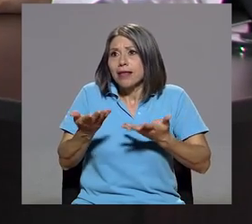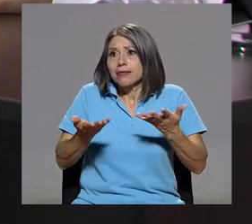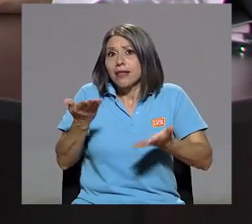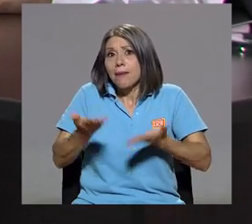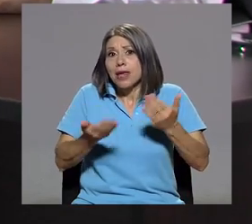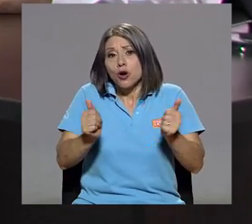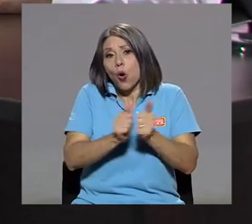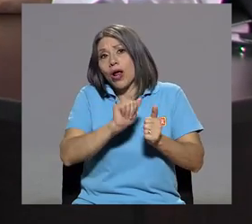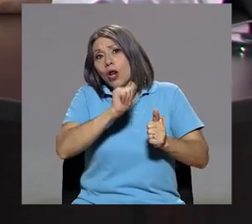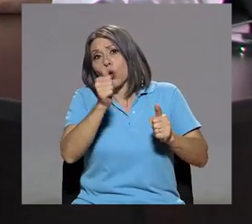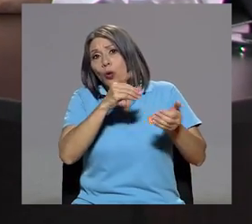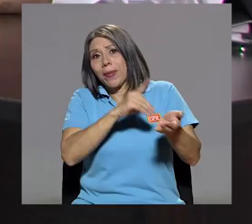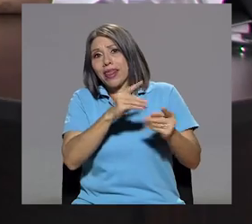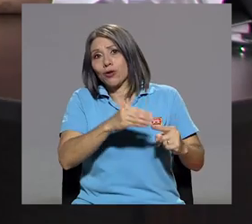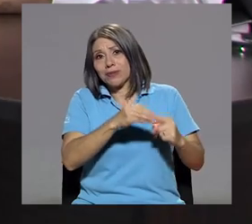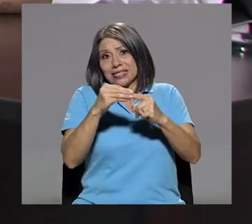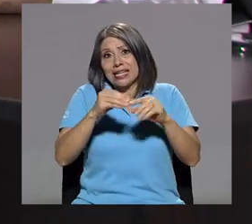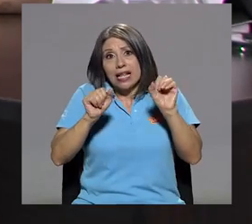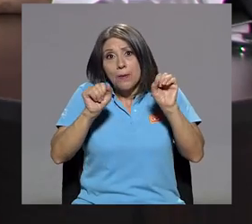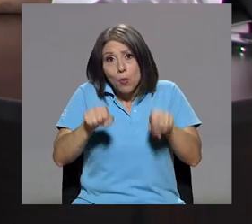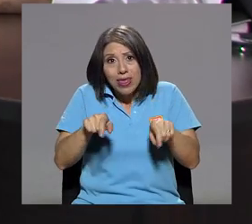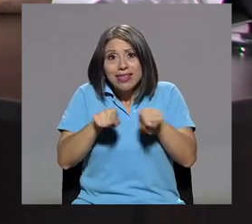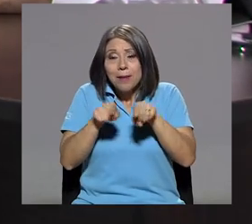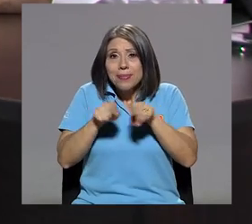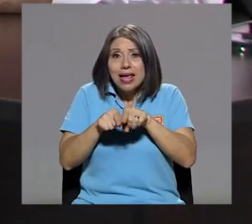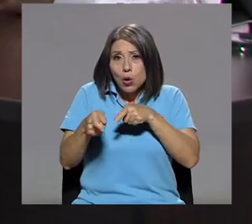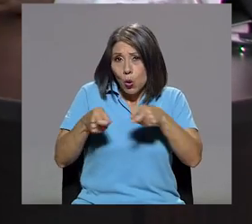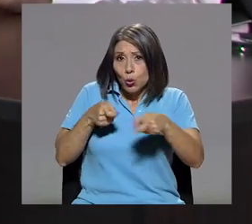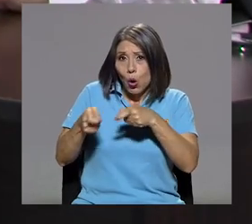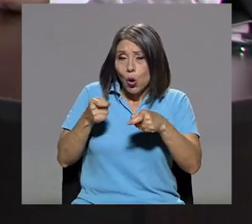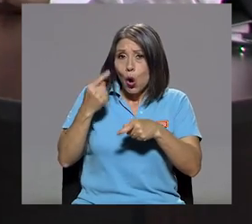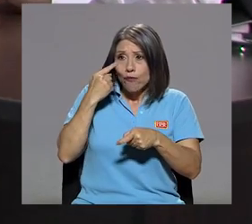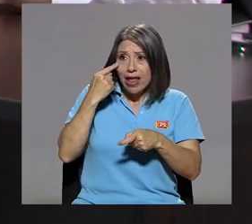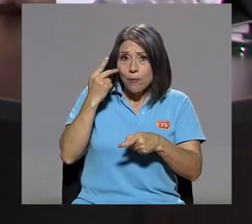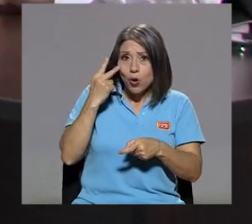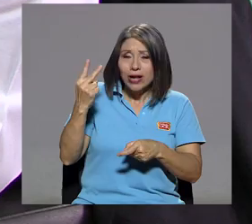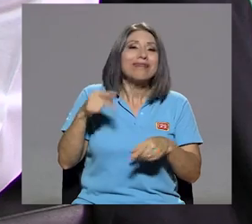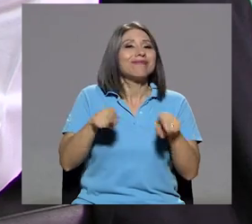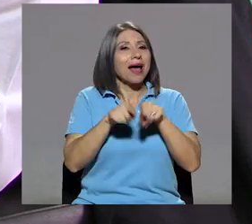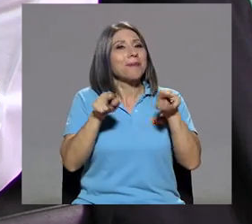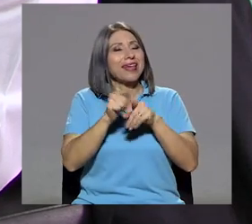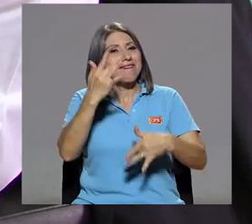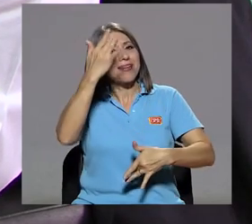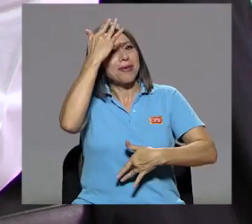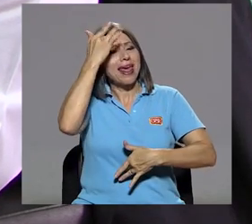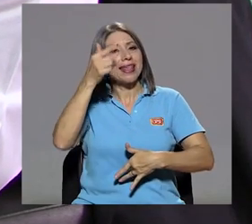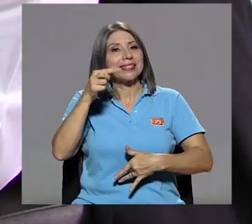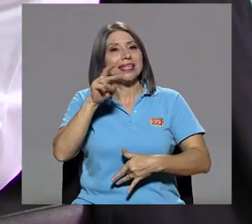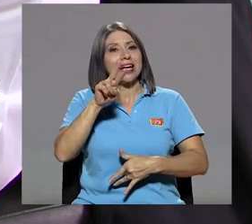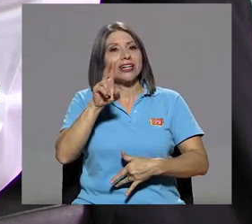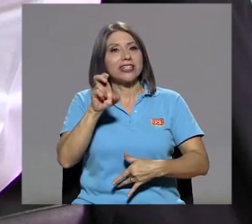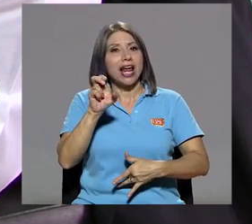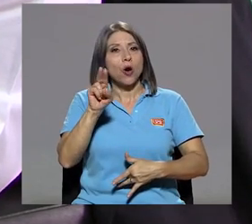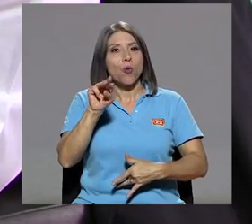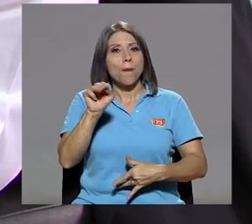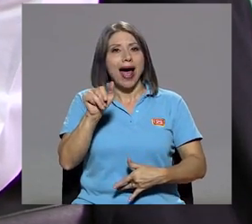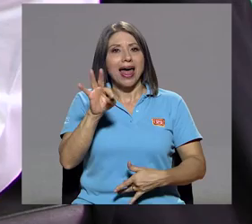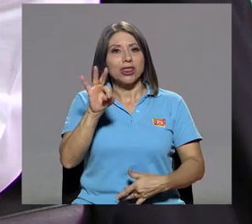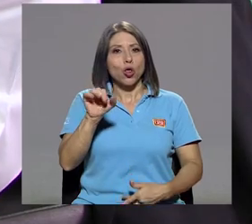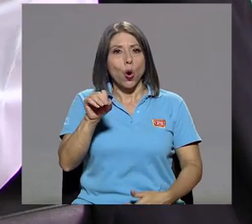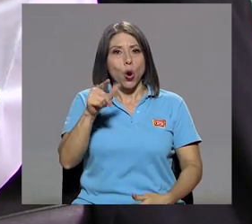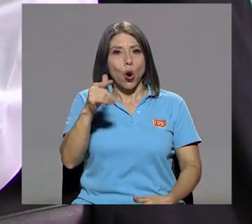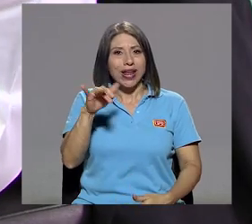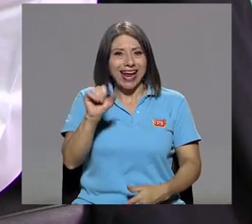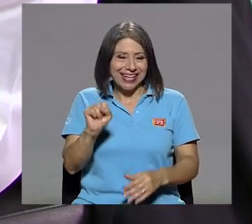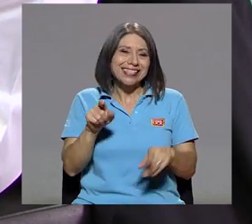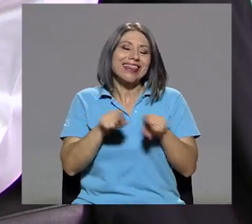Ver la posibilidad de también mantenerse en control. Sí, además las enfermedades reumatológicas tienen algunos síntomas a nivel ocular. Entonces casi